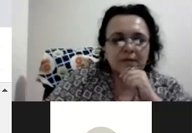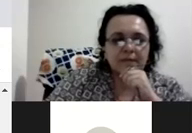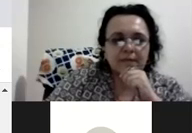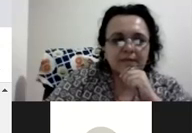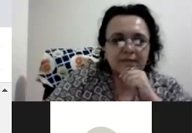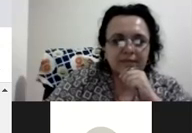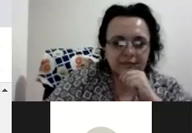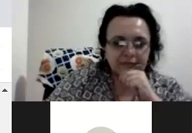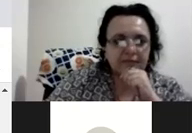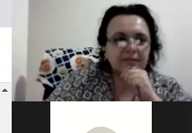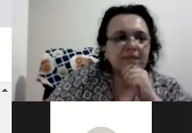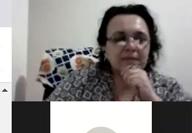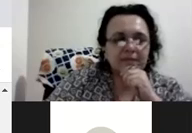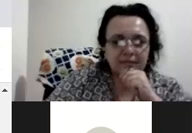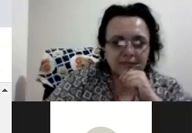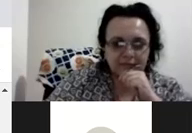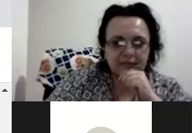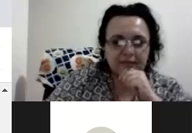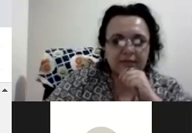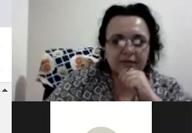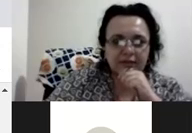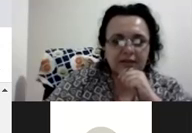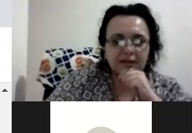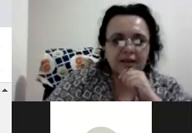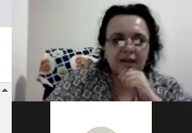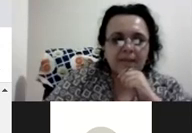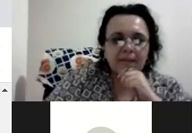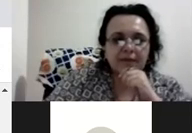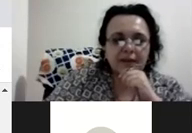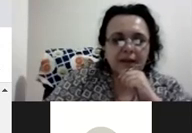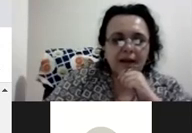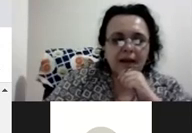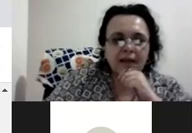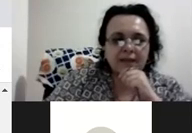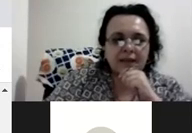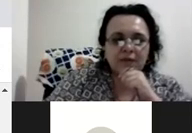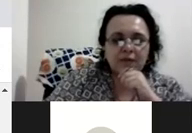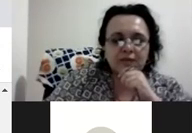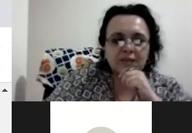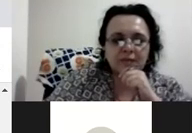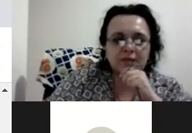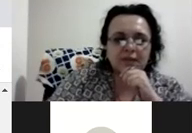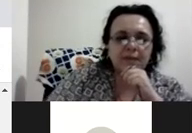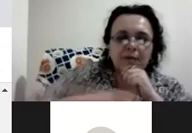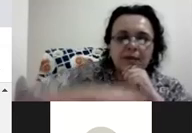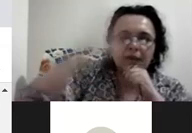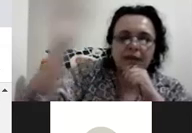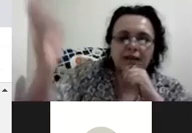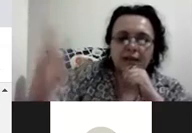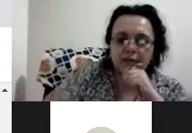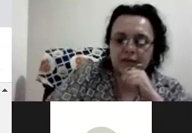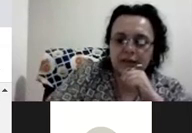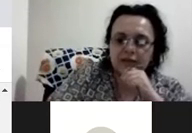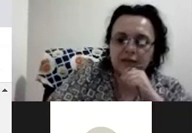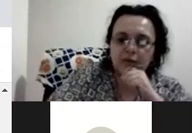Sí, no. Es bonita y pequeña, pero es bonita. Sí, pues es casi un concepto así, pero más en